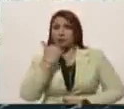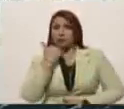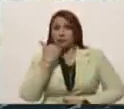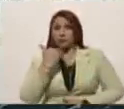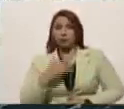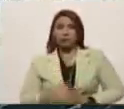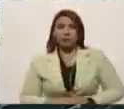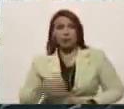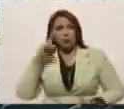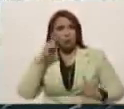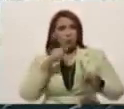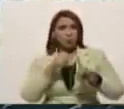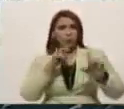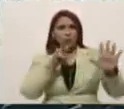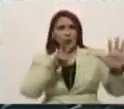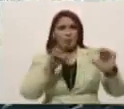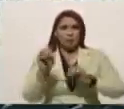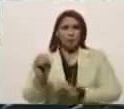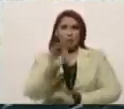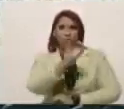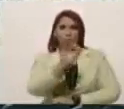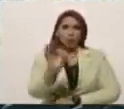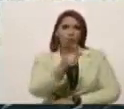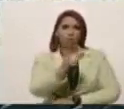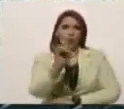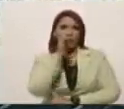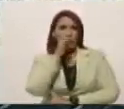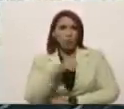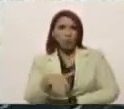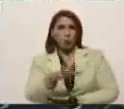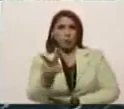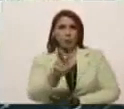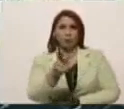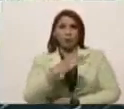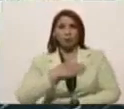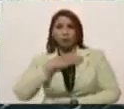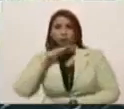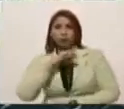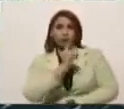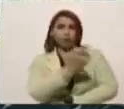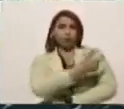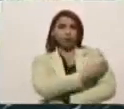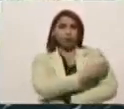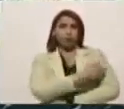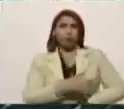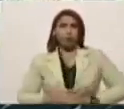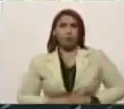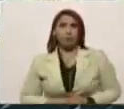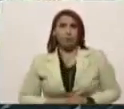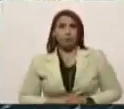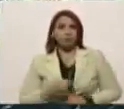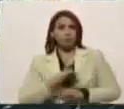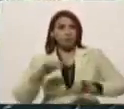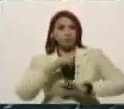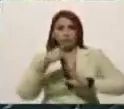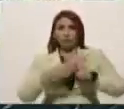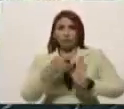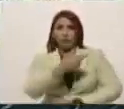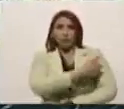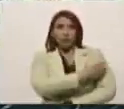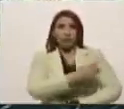al objetivo del 70% de la población venezolana en edad de vacunarse, ya vacunada.